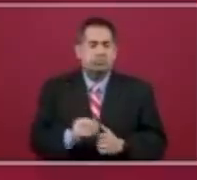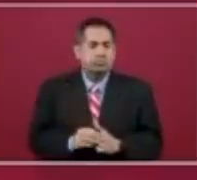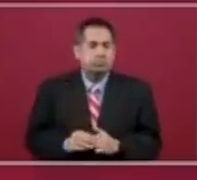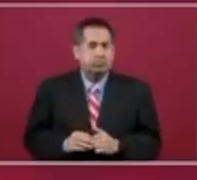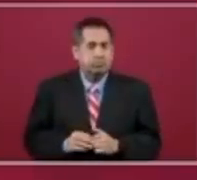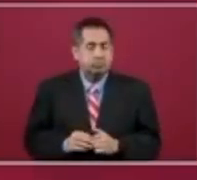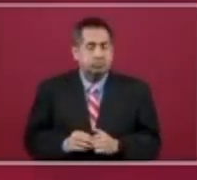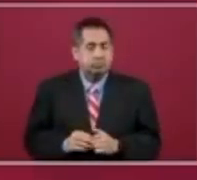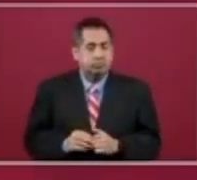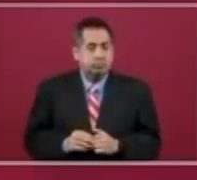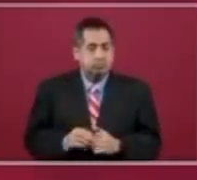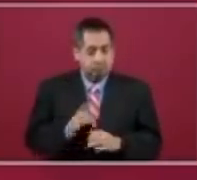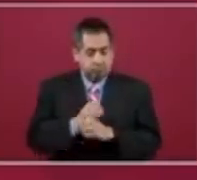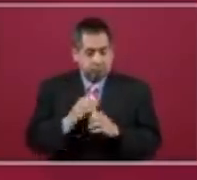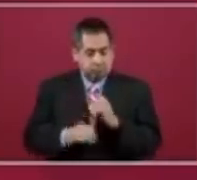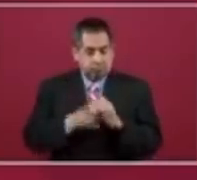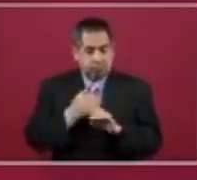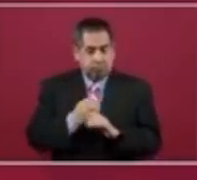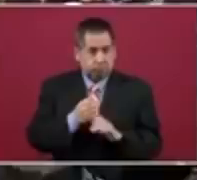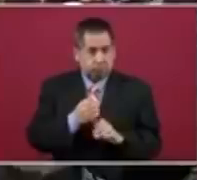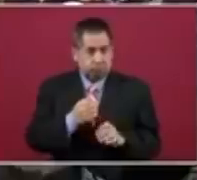Armas